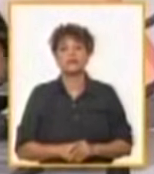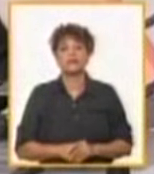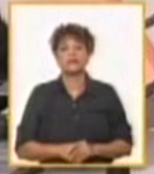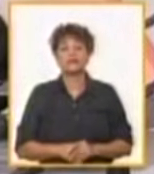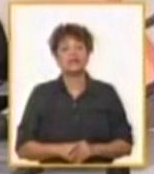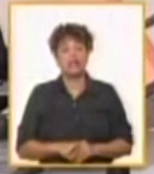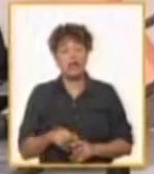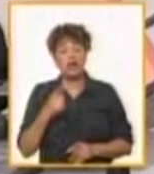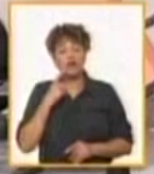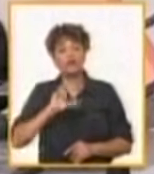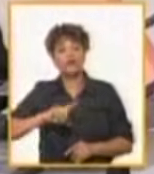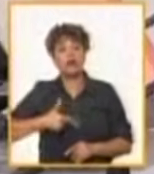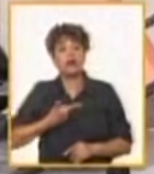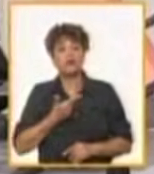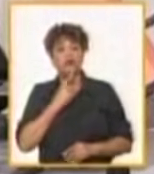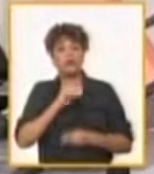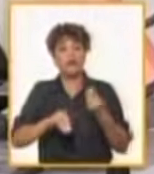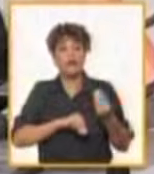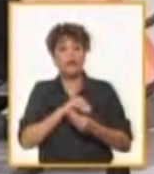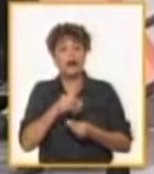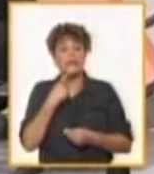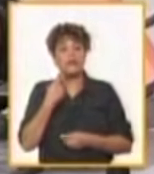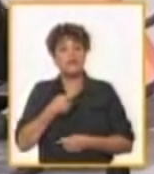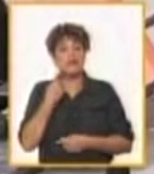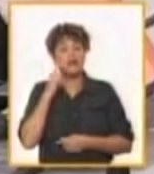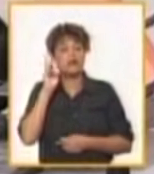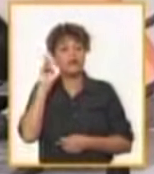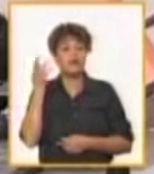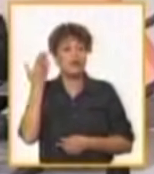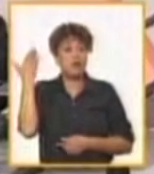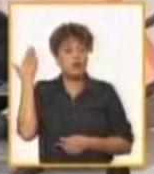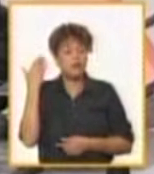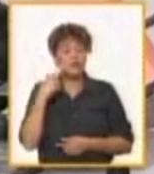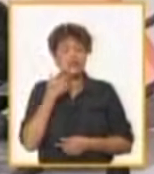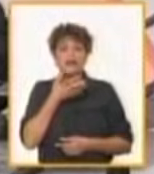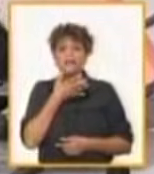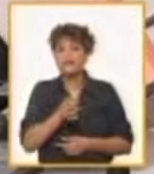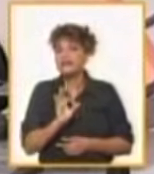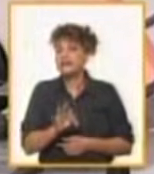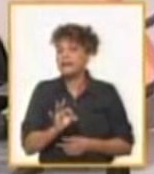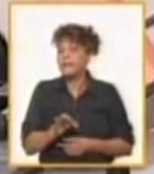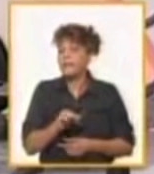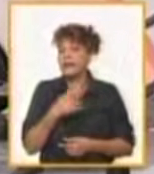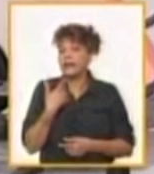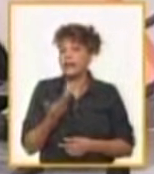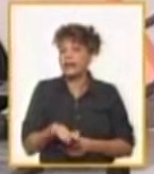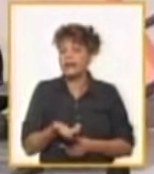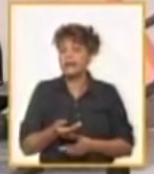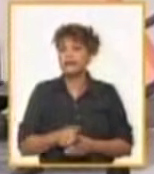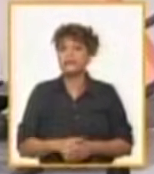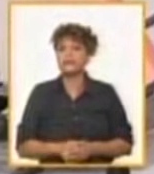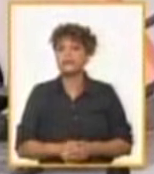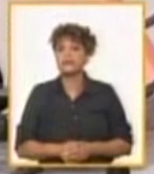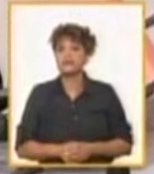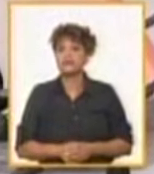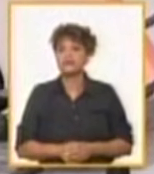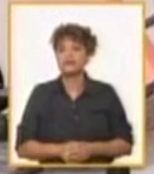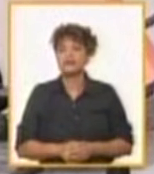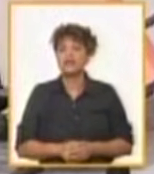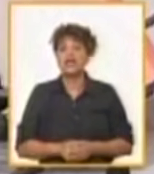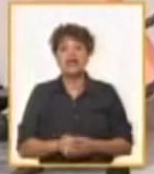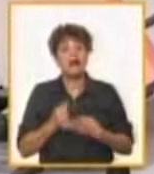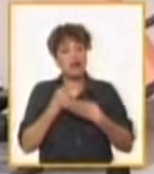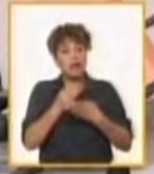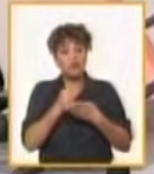a esas expresiones de la cultura popular, porque Fidel, entre otras cosas, también, pues como decía Omar, forjó